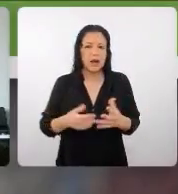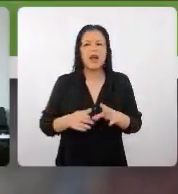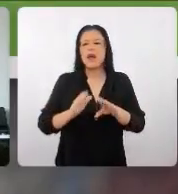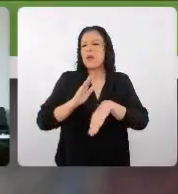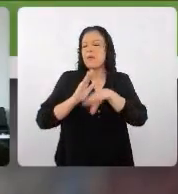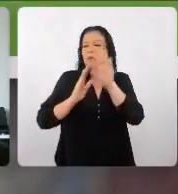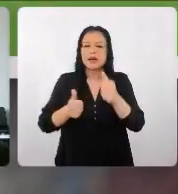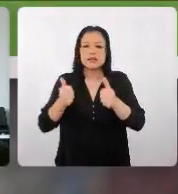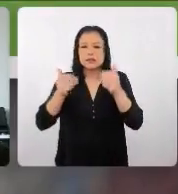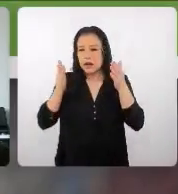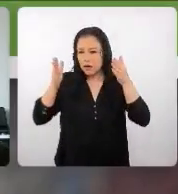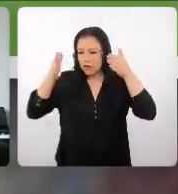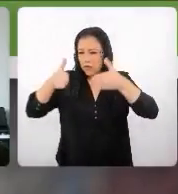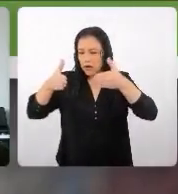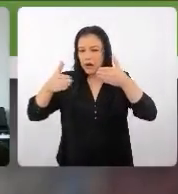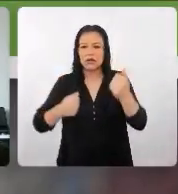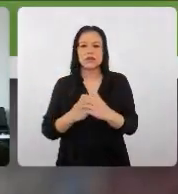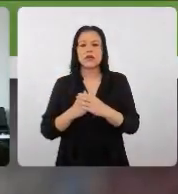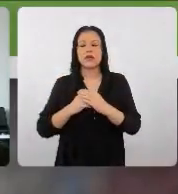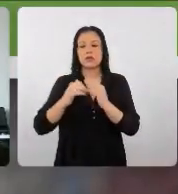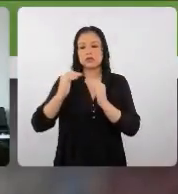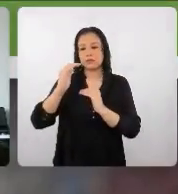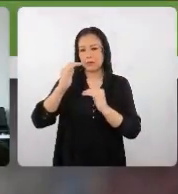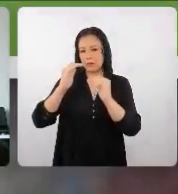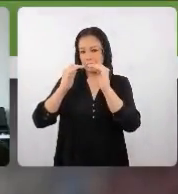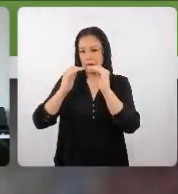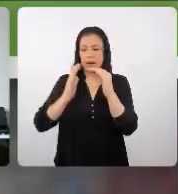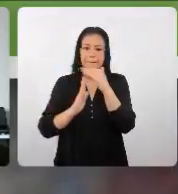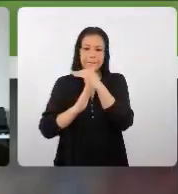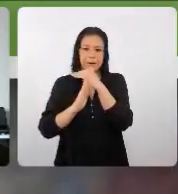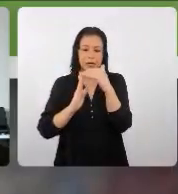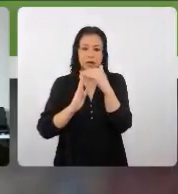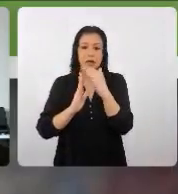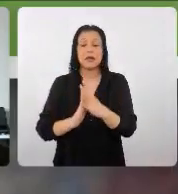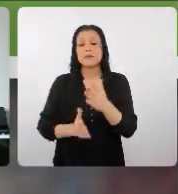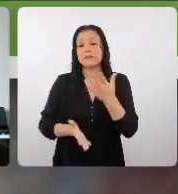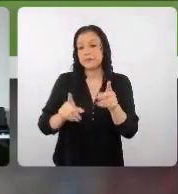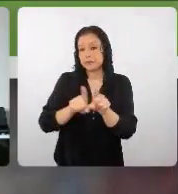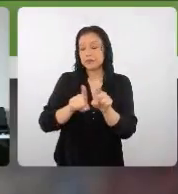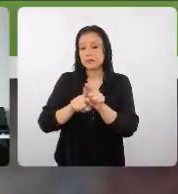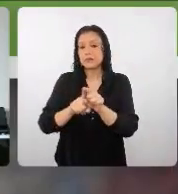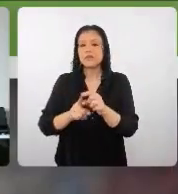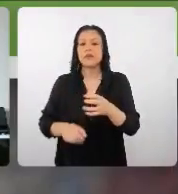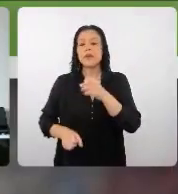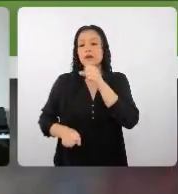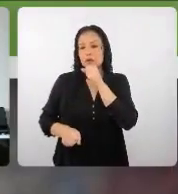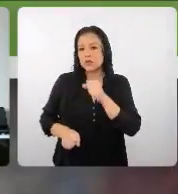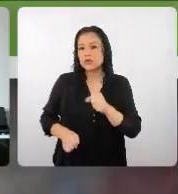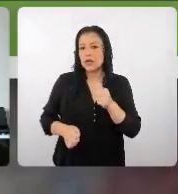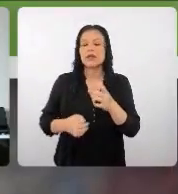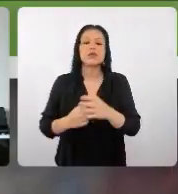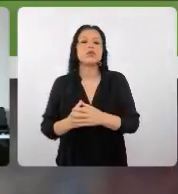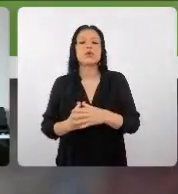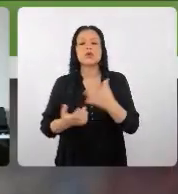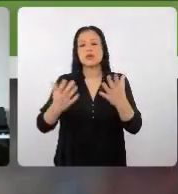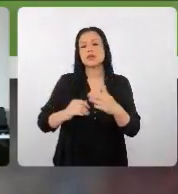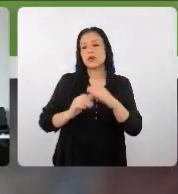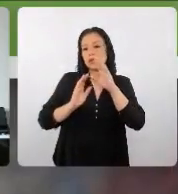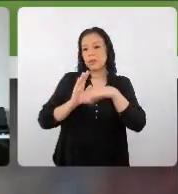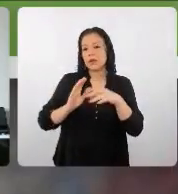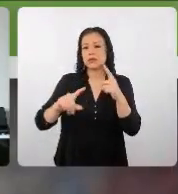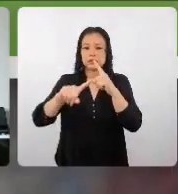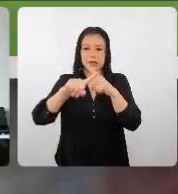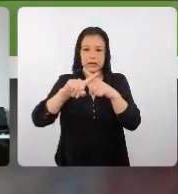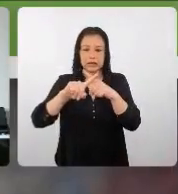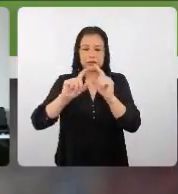Principalmente se centran en los niveles medio y los adultos, ya hemos visto los baby boomers o los de generación